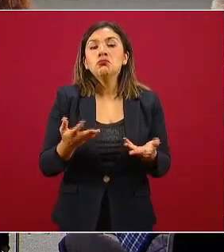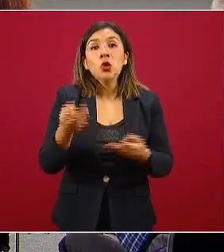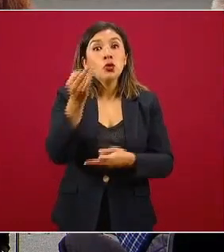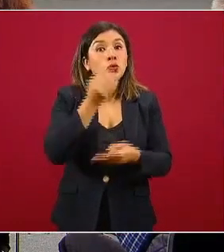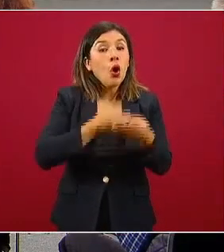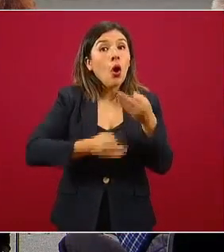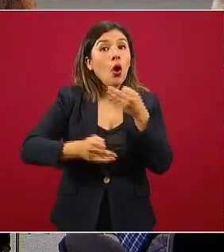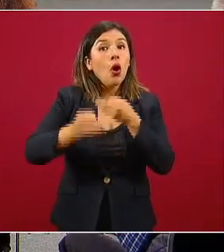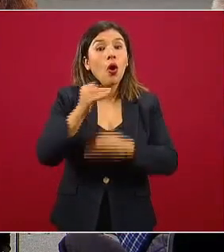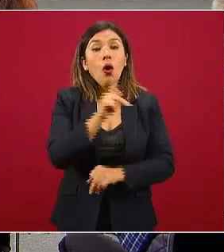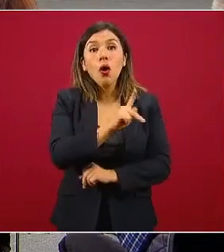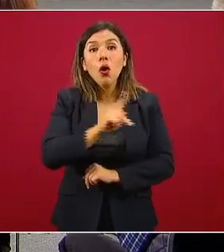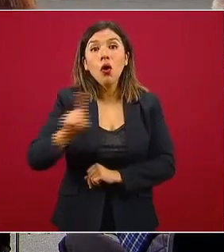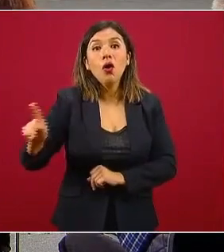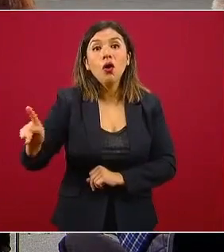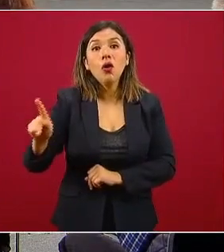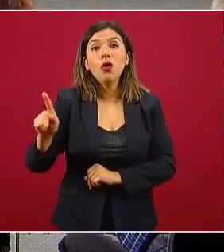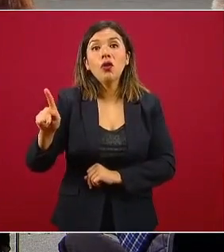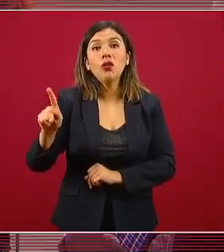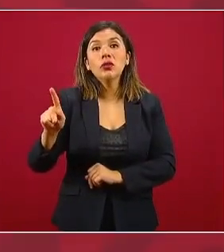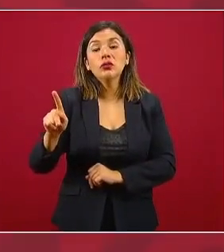todos.